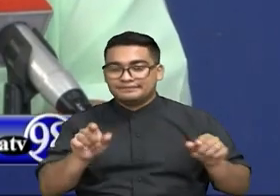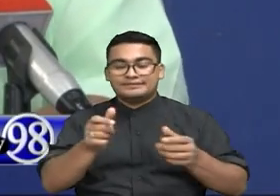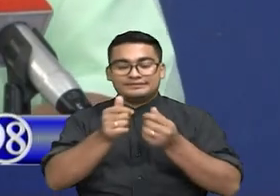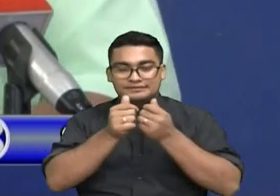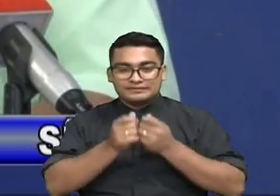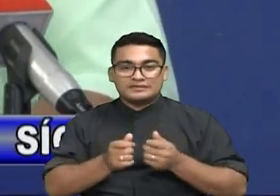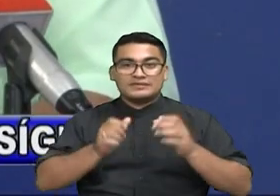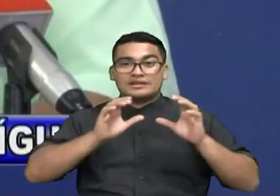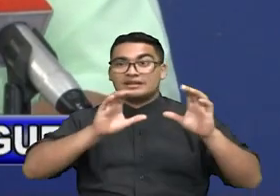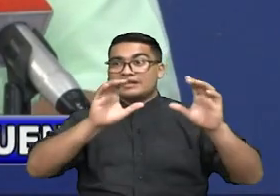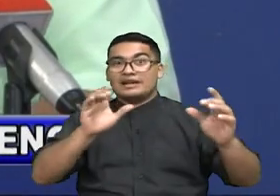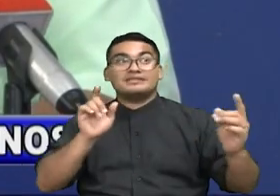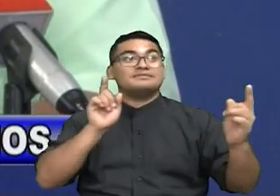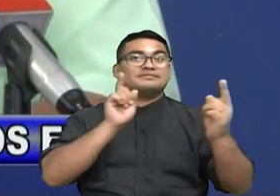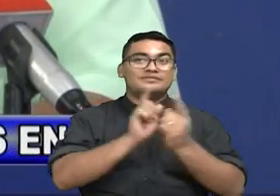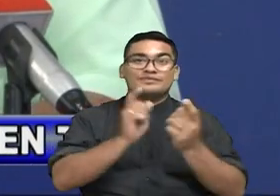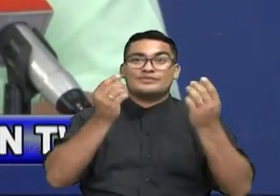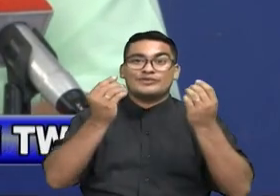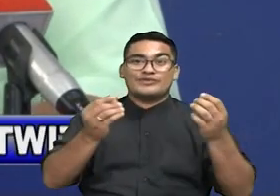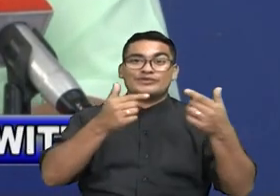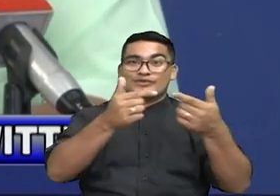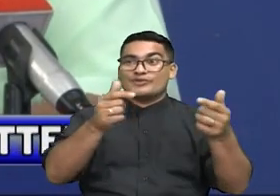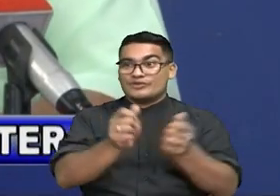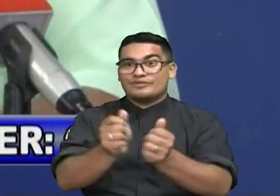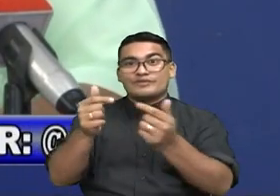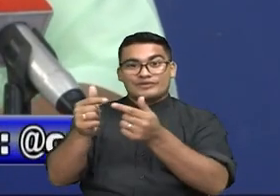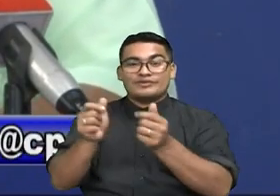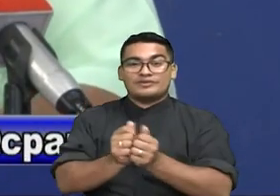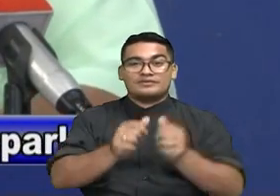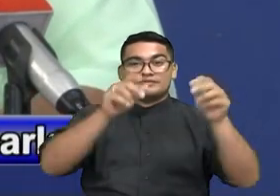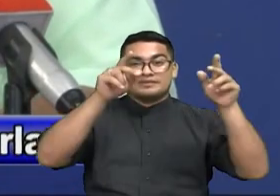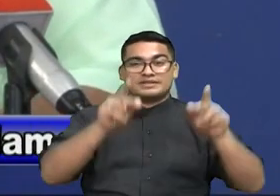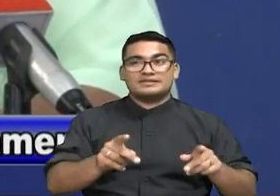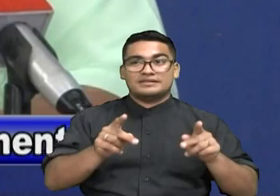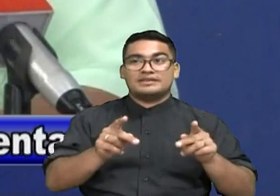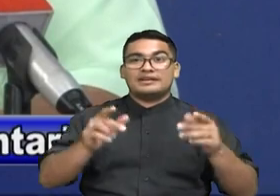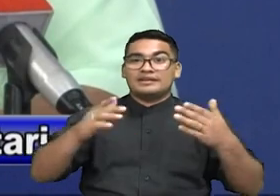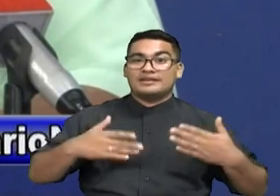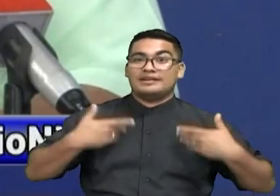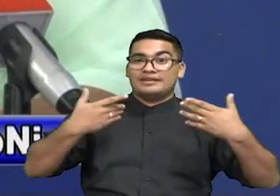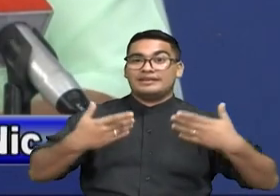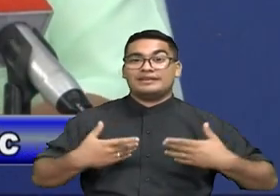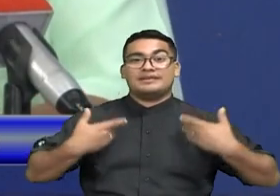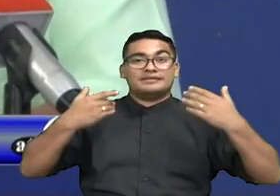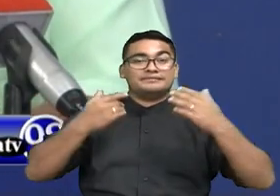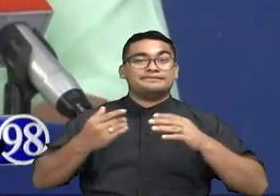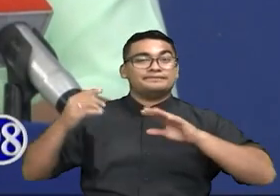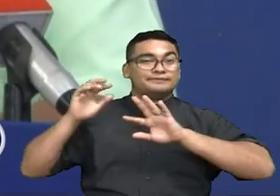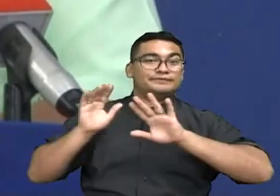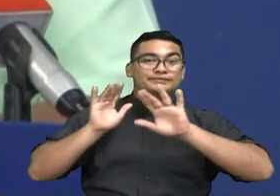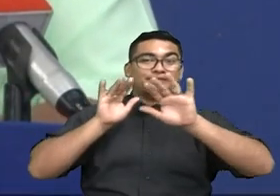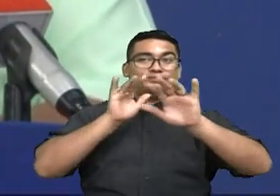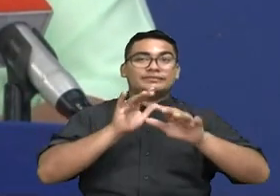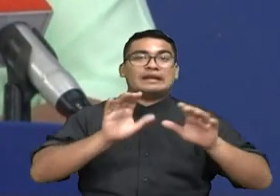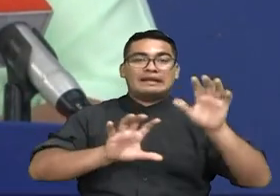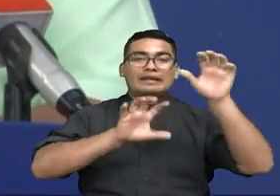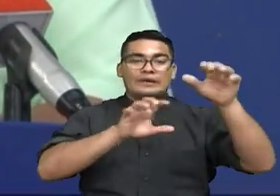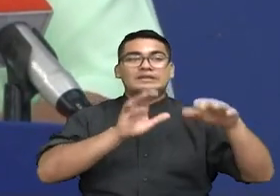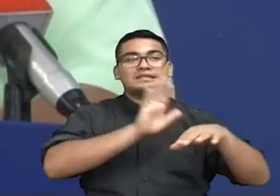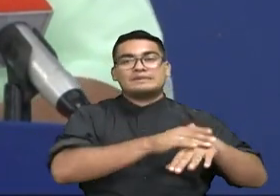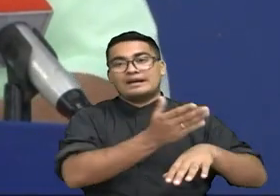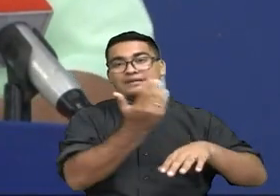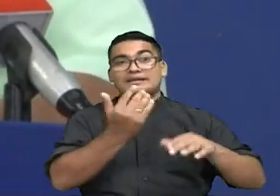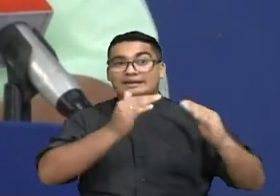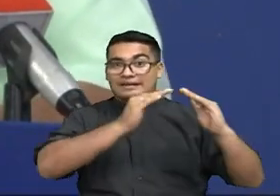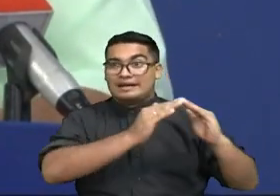por las calles grandes y numerosos grupos de gente que iban y venían con la alegre marcha en la hombra. Entonces te invitaban a una casa, te invitaban en la